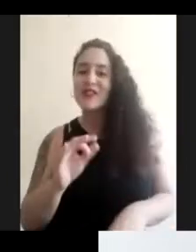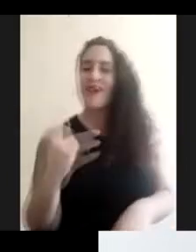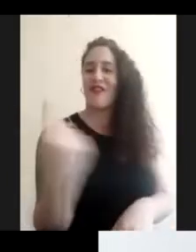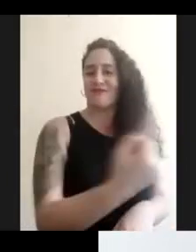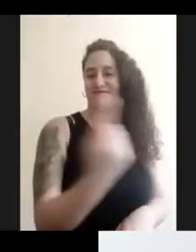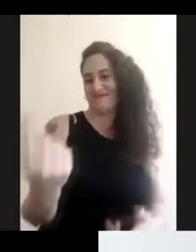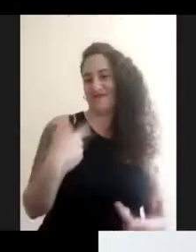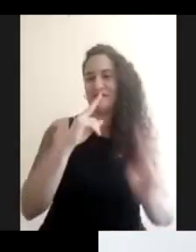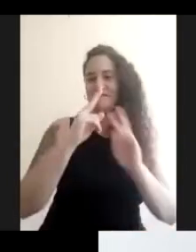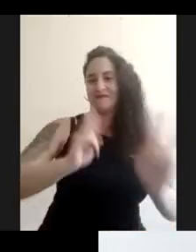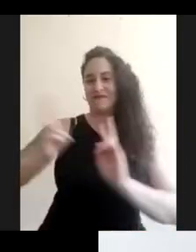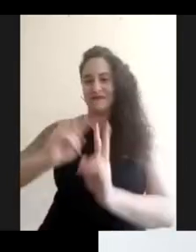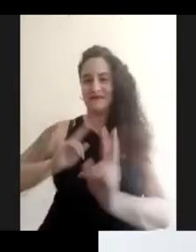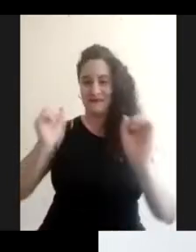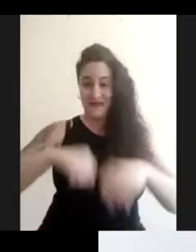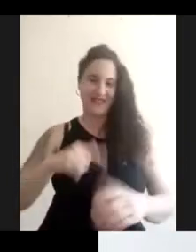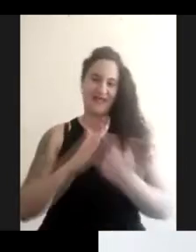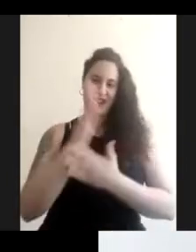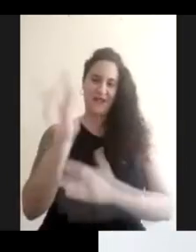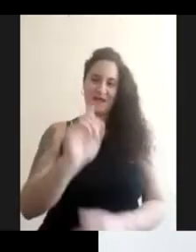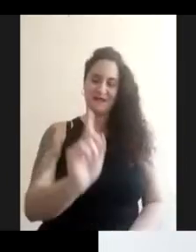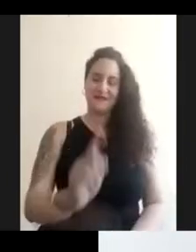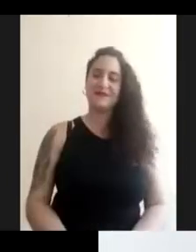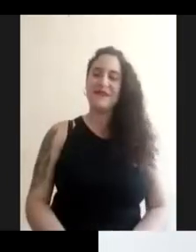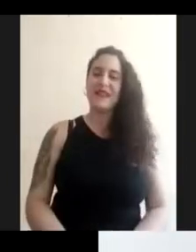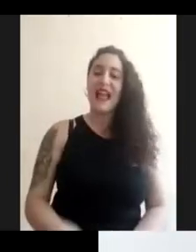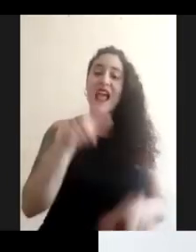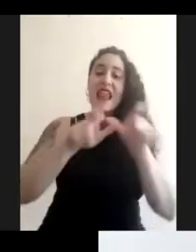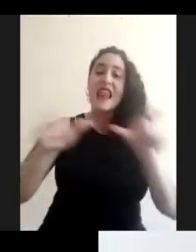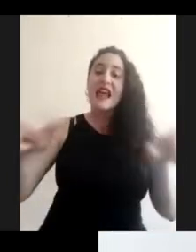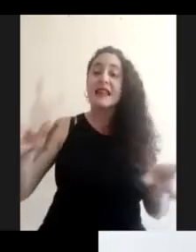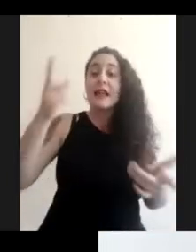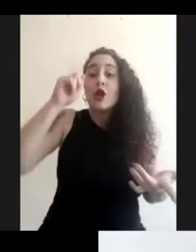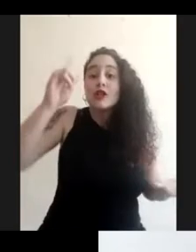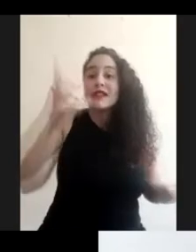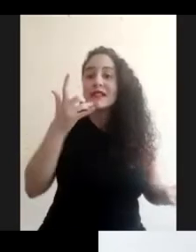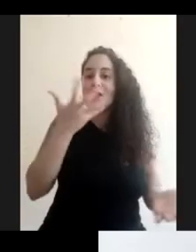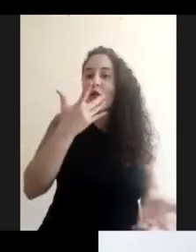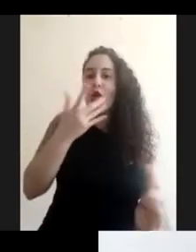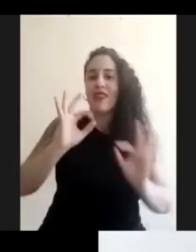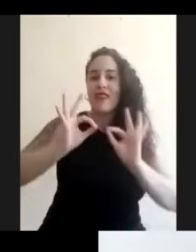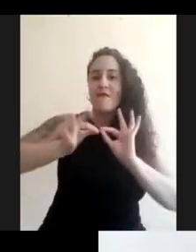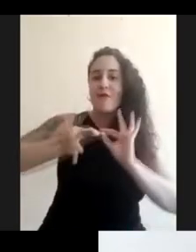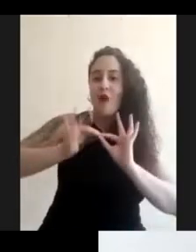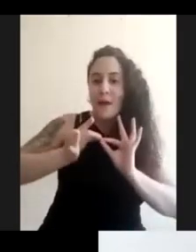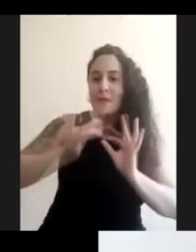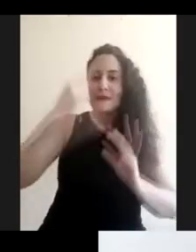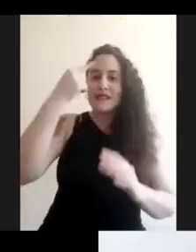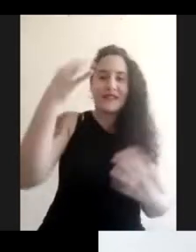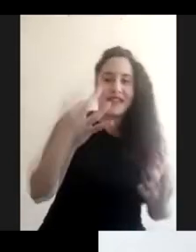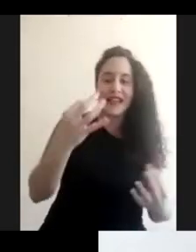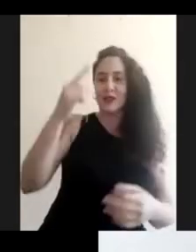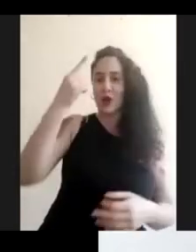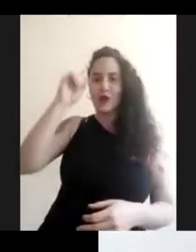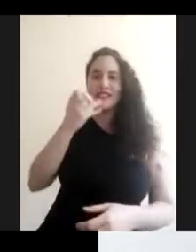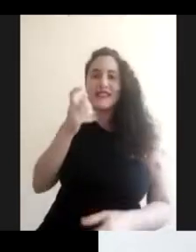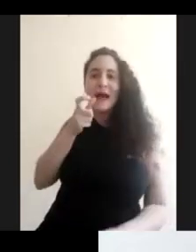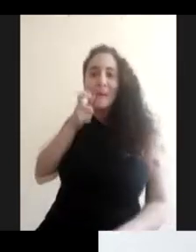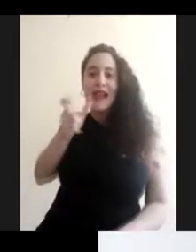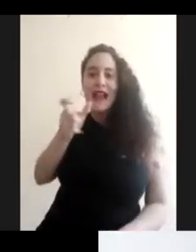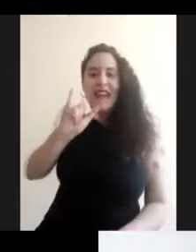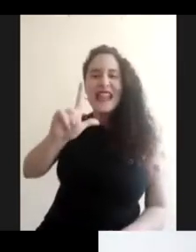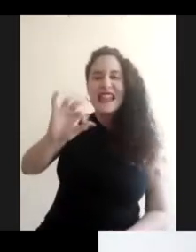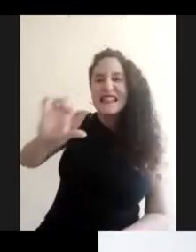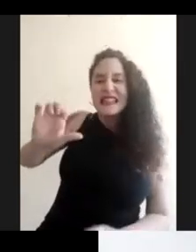interrupciones. La gente sabe, no sé si sabrá lo que es FOAPS, no sé si sabrá lo que es ILSE, no sé ni tan siquiera